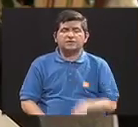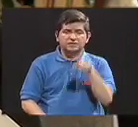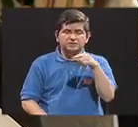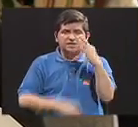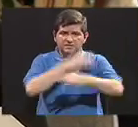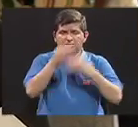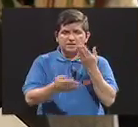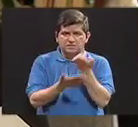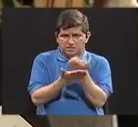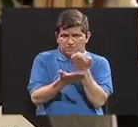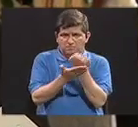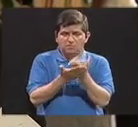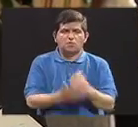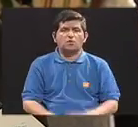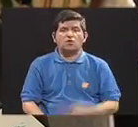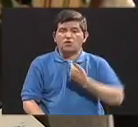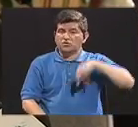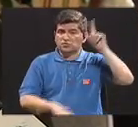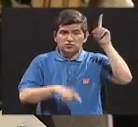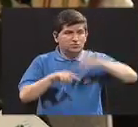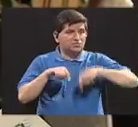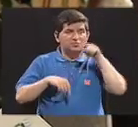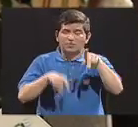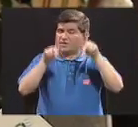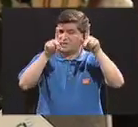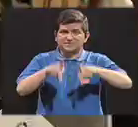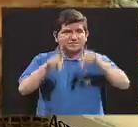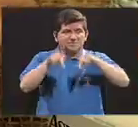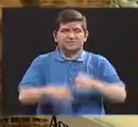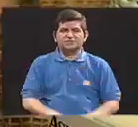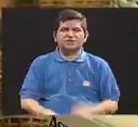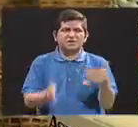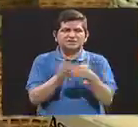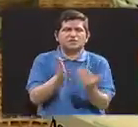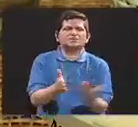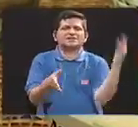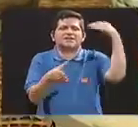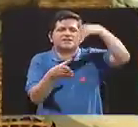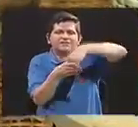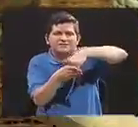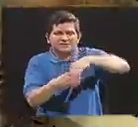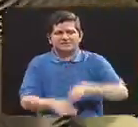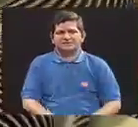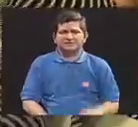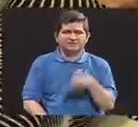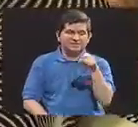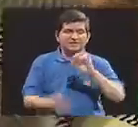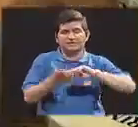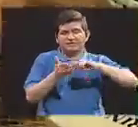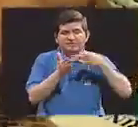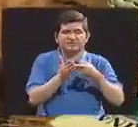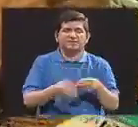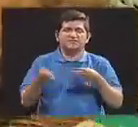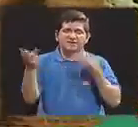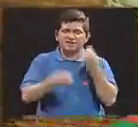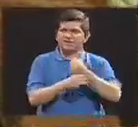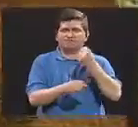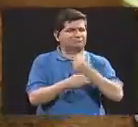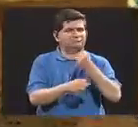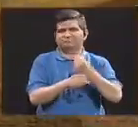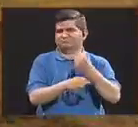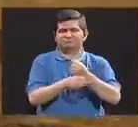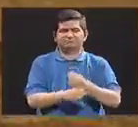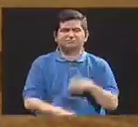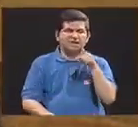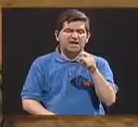económicas ya en ese caso no los podemos poner a a reincorporarse digamos a la al mercado laboral